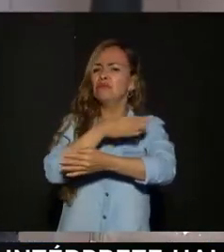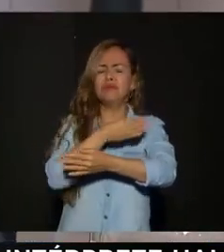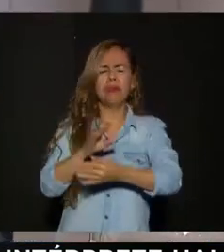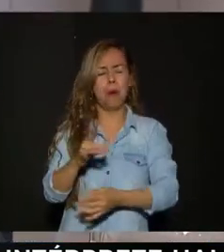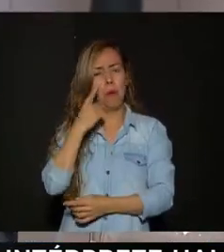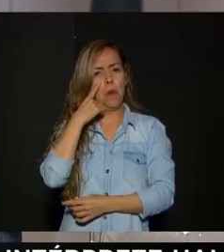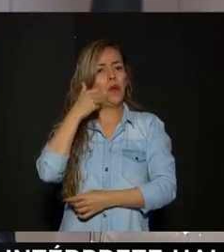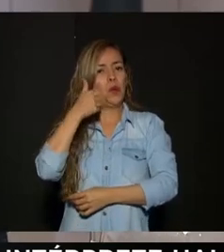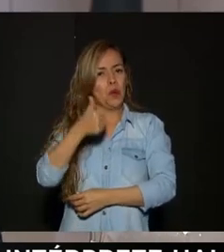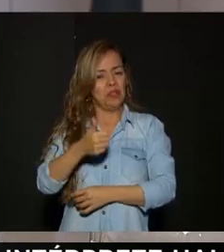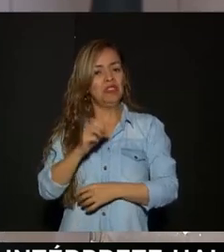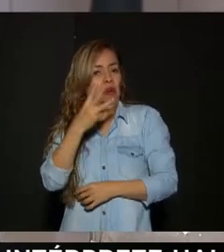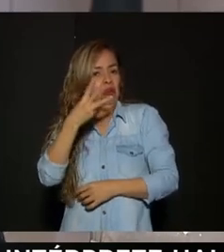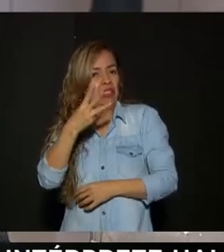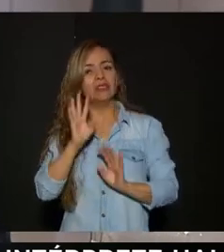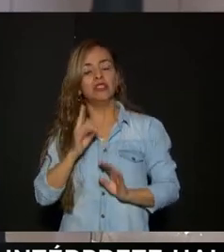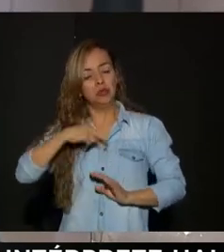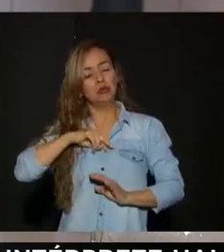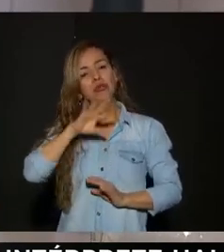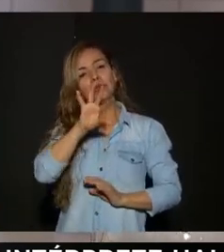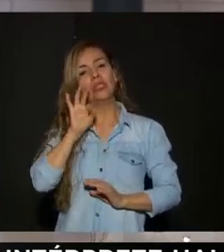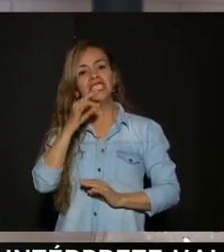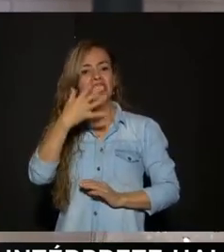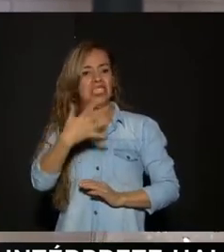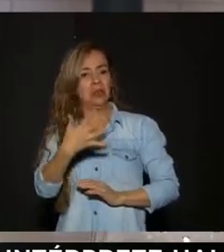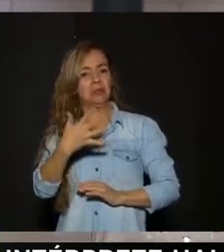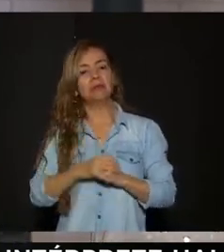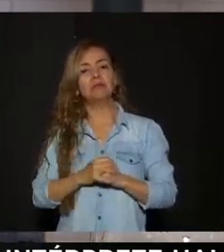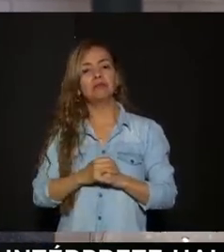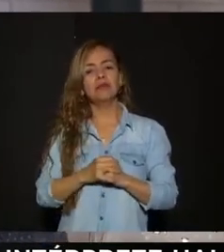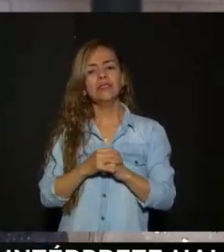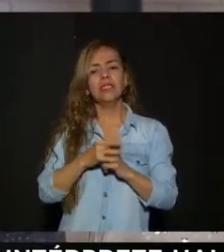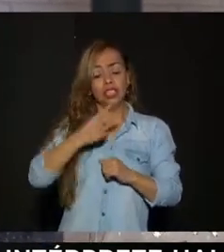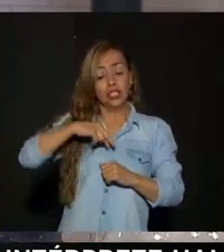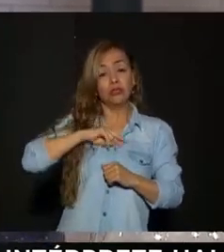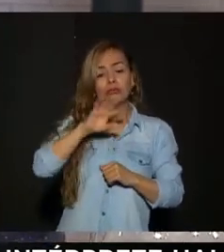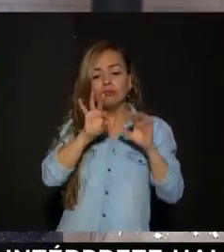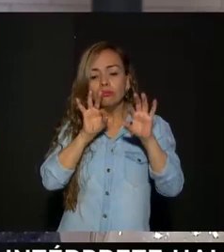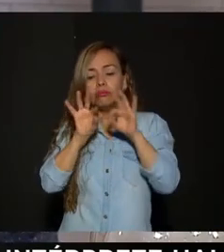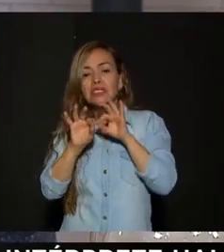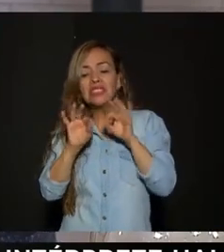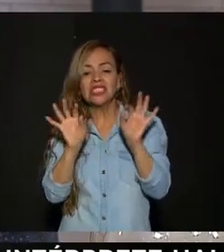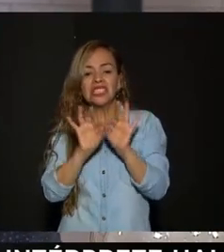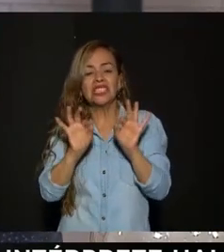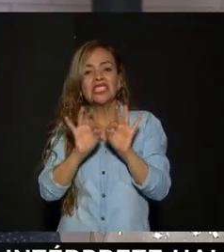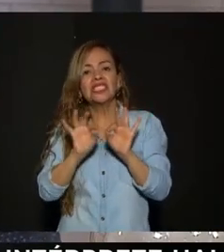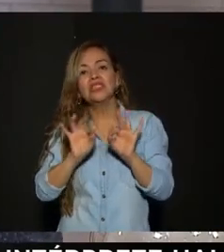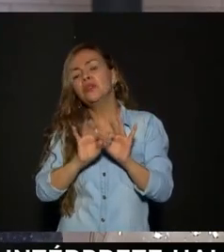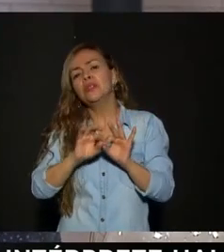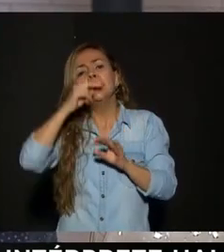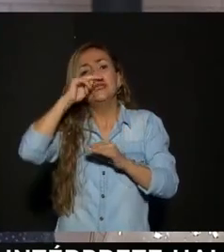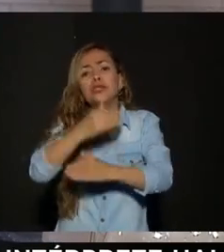música increíble. Entonces nosotros vamos a empezar desde algo que parece ordinario, pero nosotros lo vamos a volver extraordinario, que es los niños